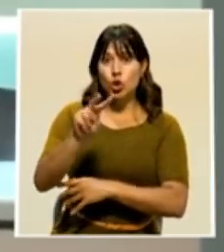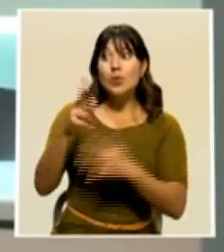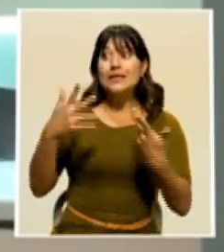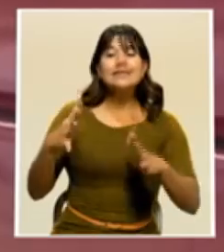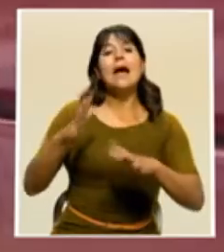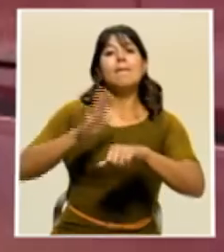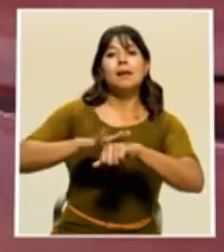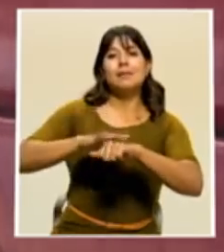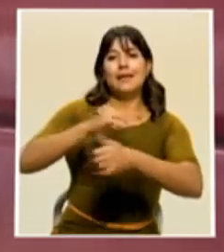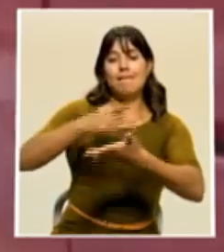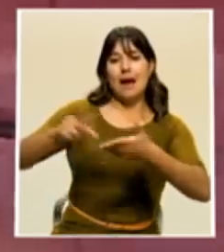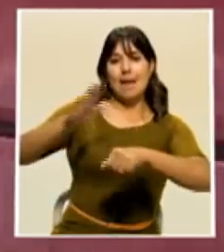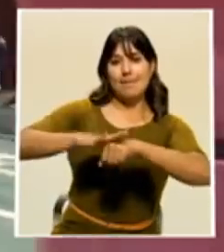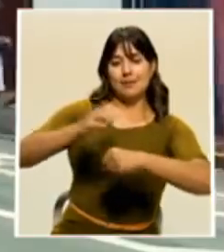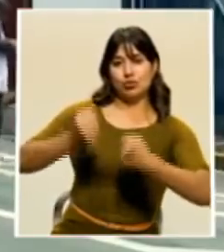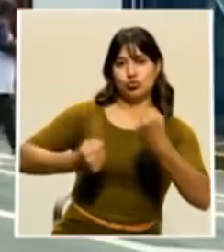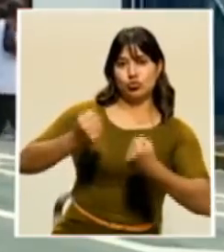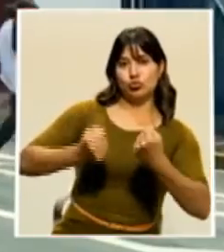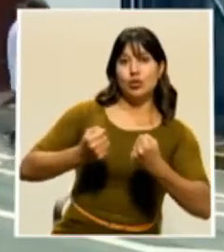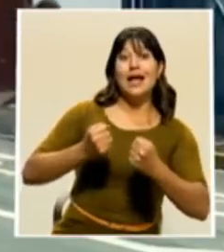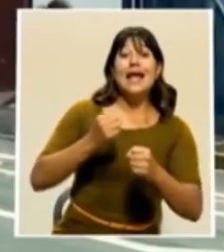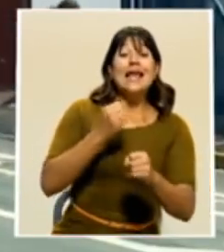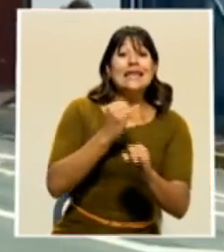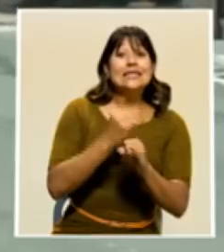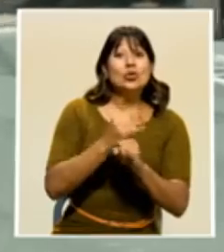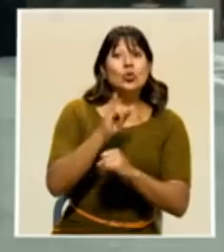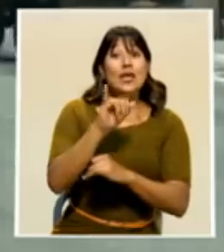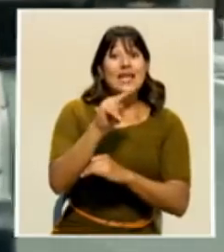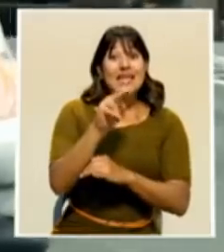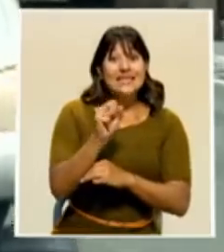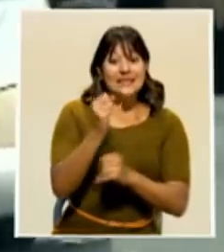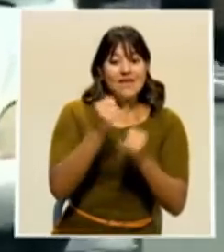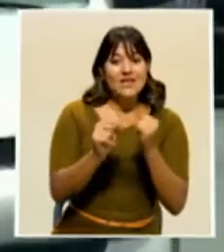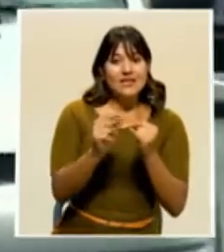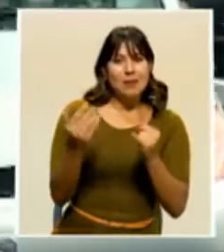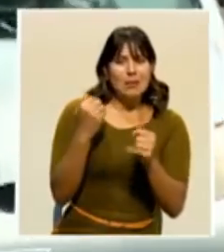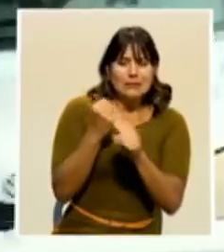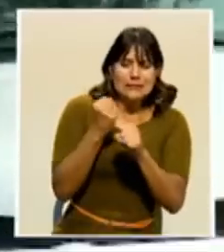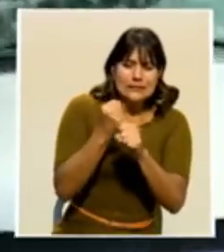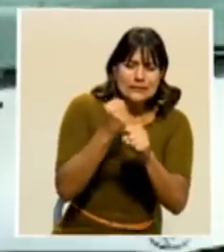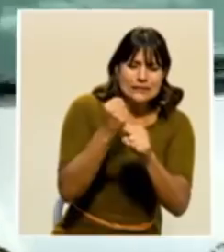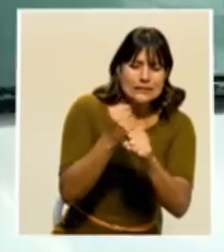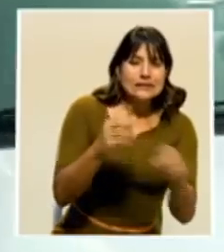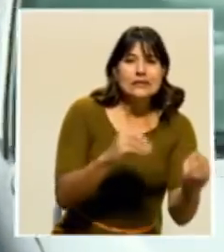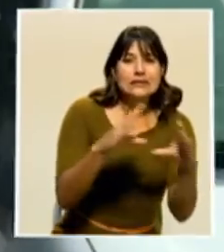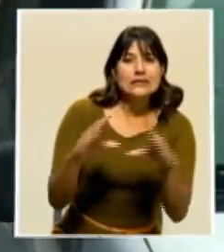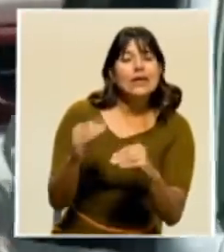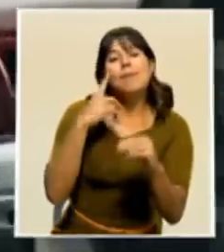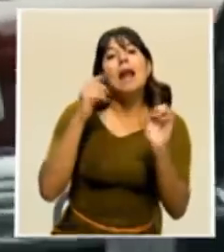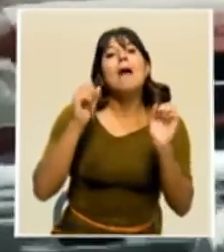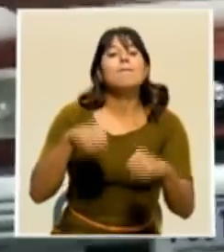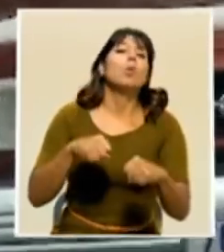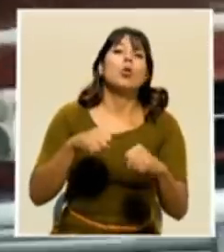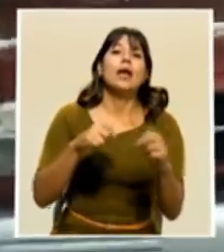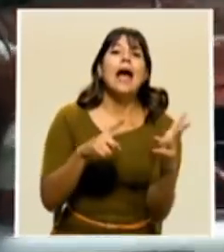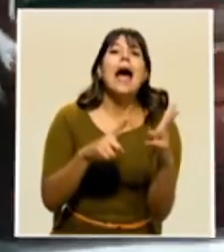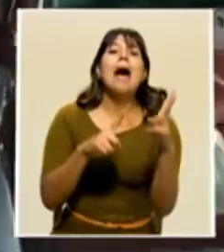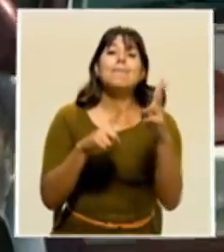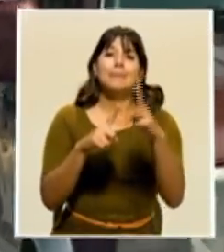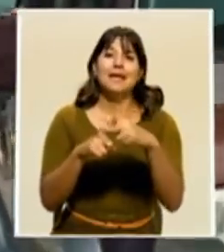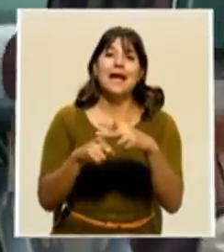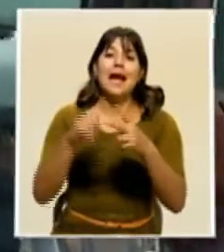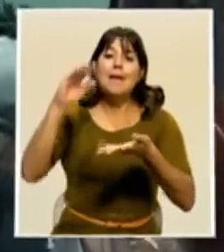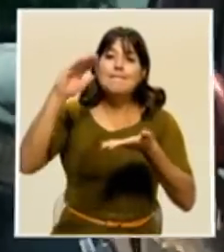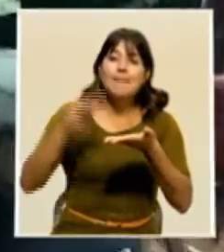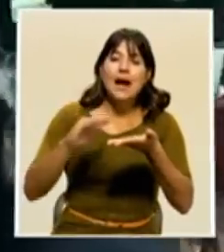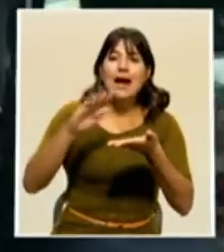La entidad tuvo que trabajar 24/7 este fin de semana para poder aplicar los rebajos aprobados en la Asamblea Legislativa